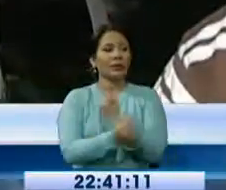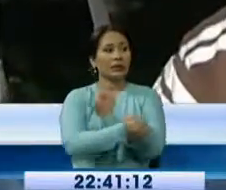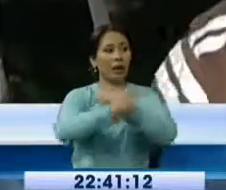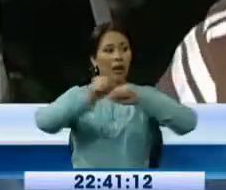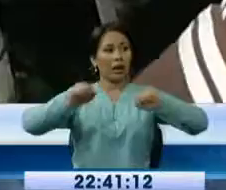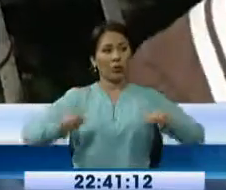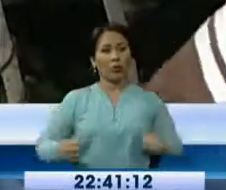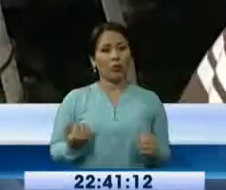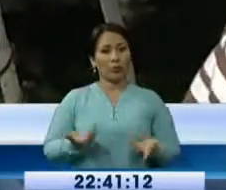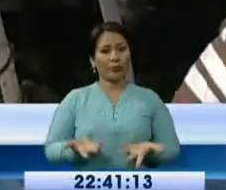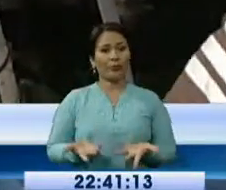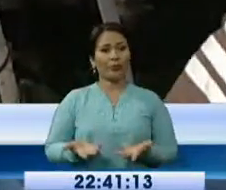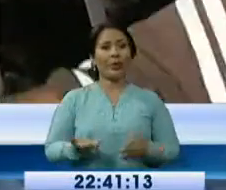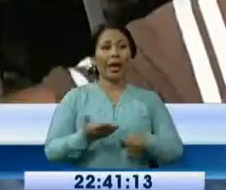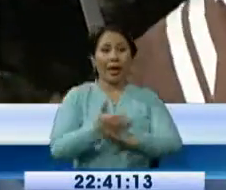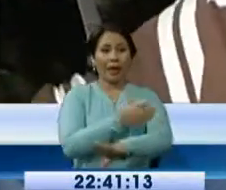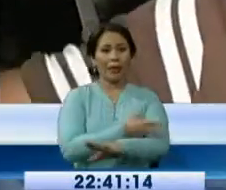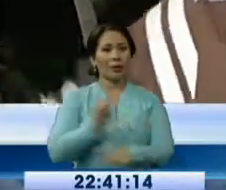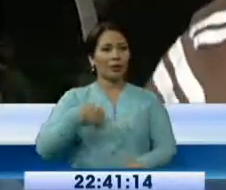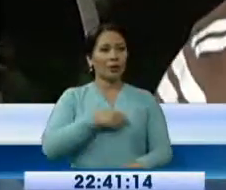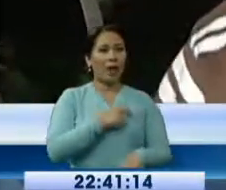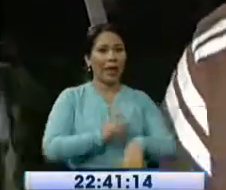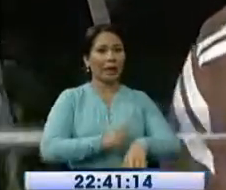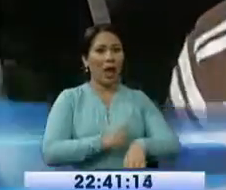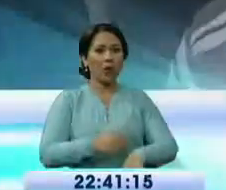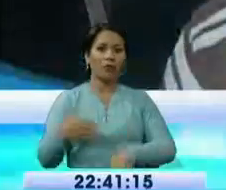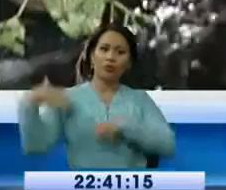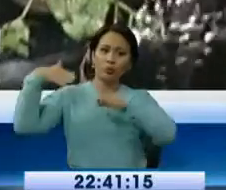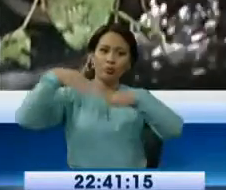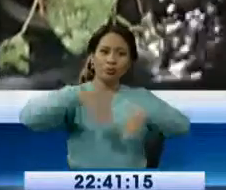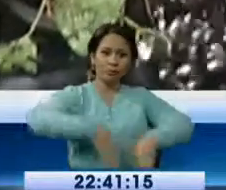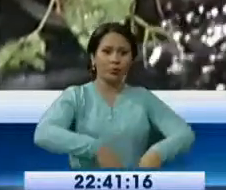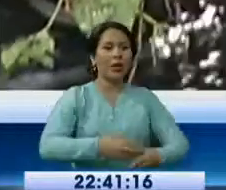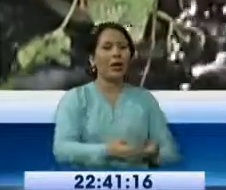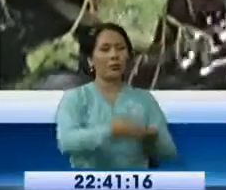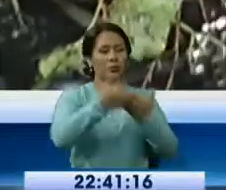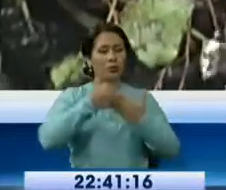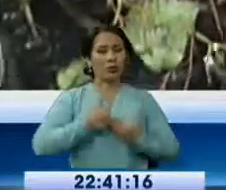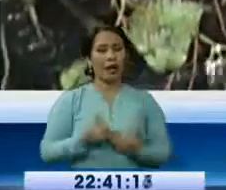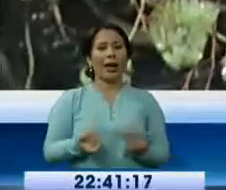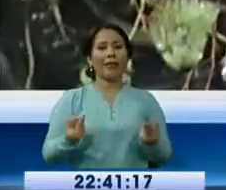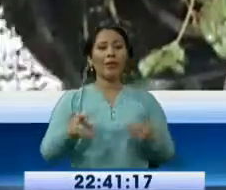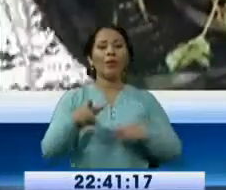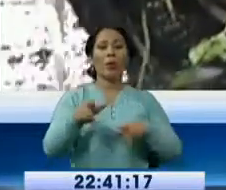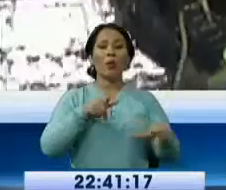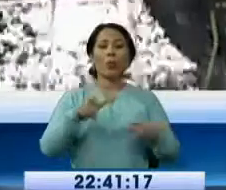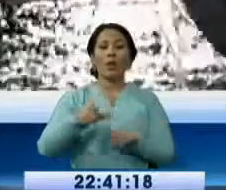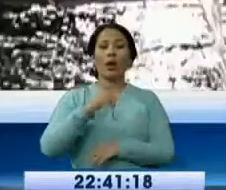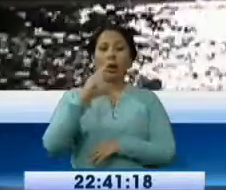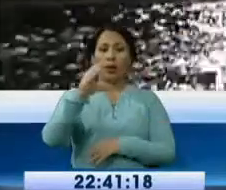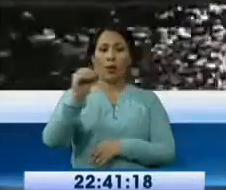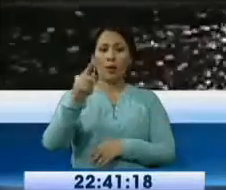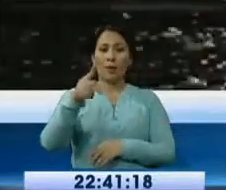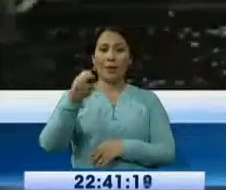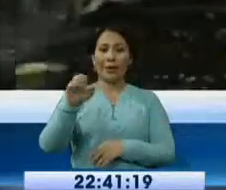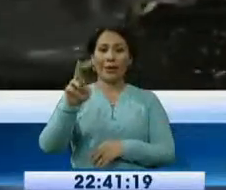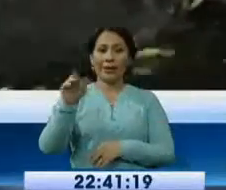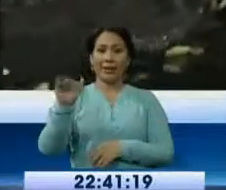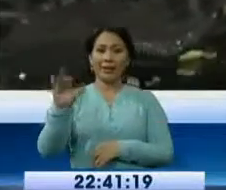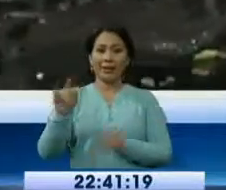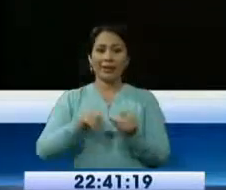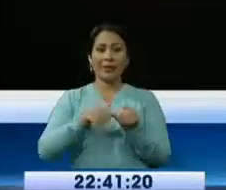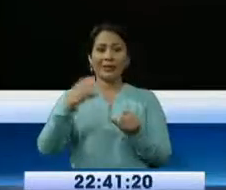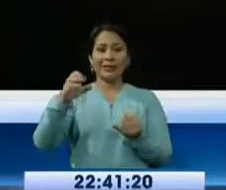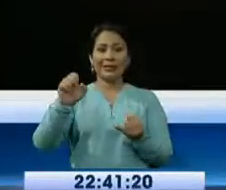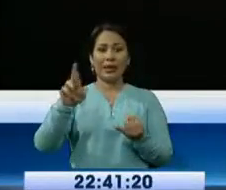con nosotros. Antes llegamos a tiempo nosotros y los jalamos. Ocurrió en la cooperativa Cerro Redondo del Cantón